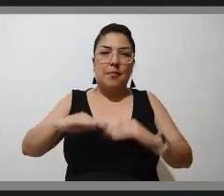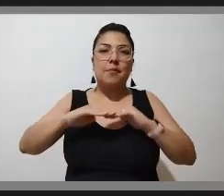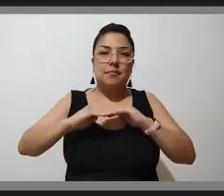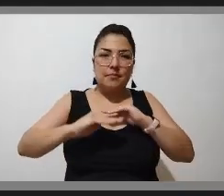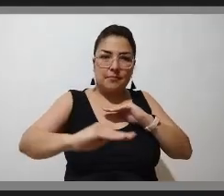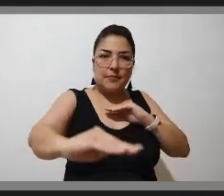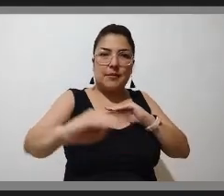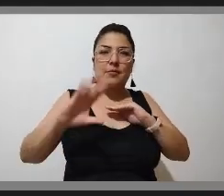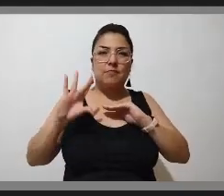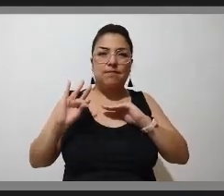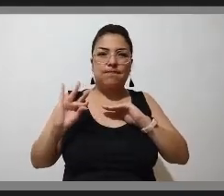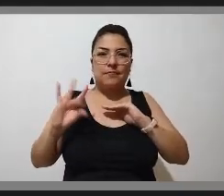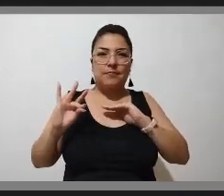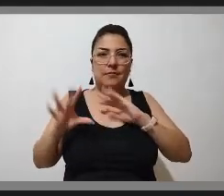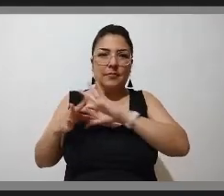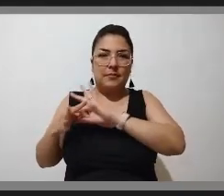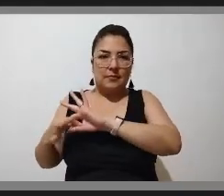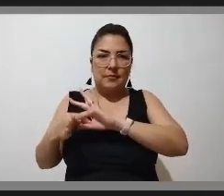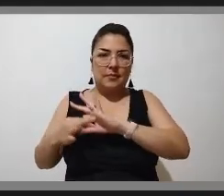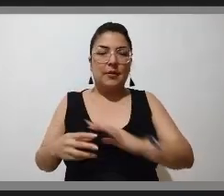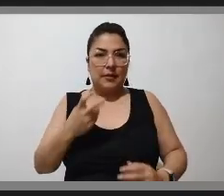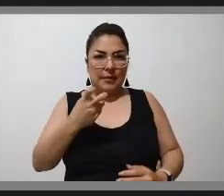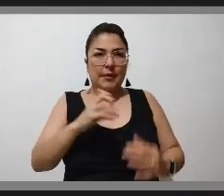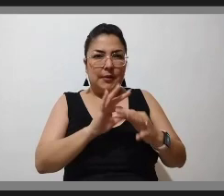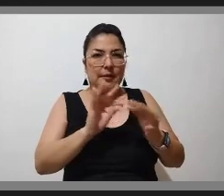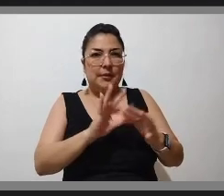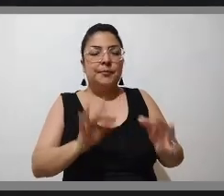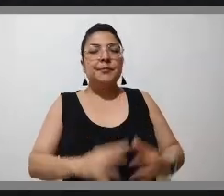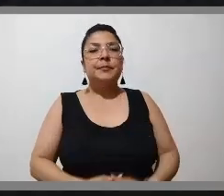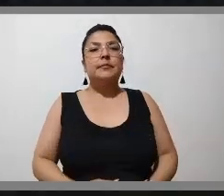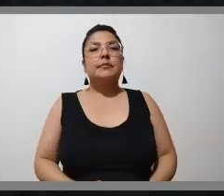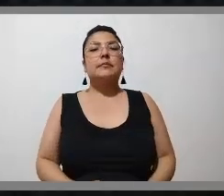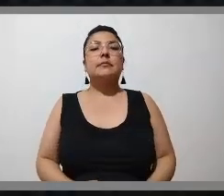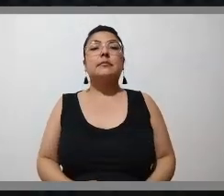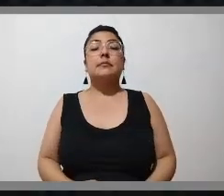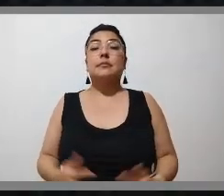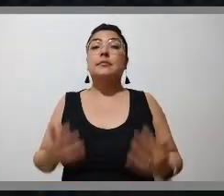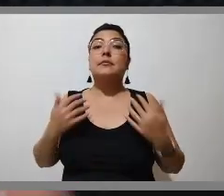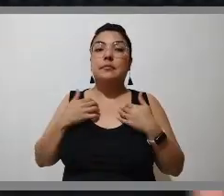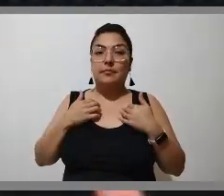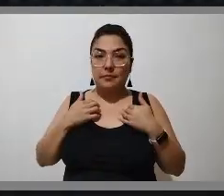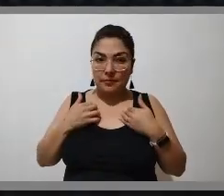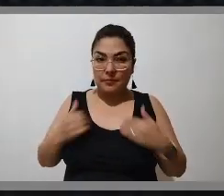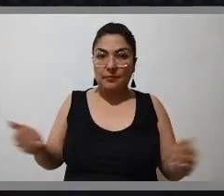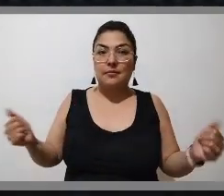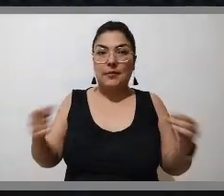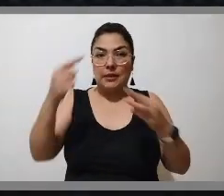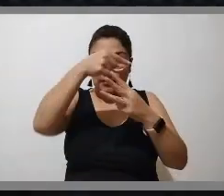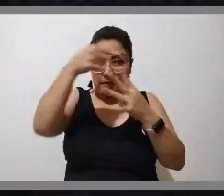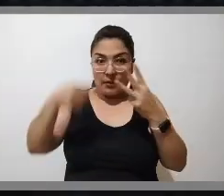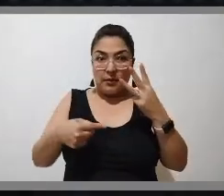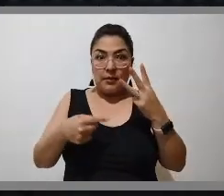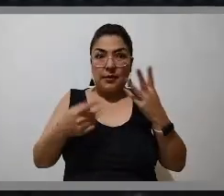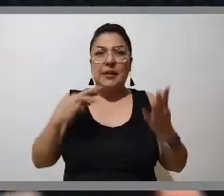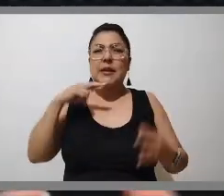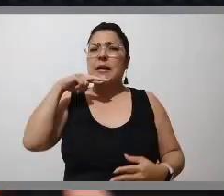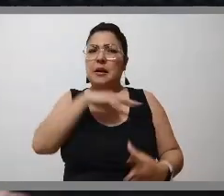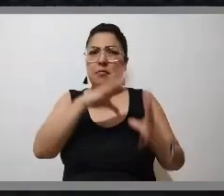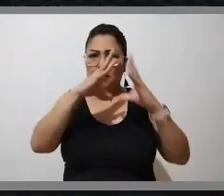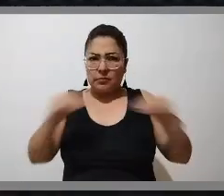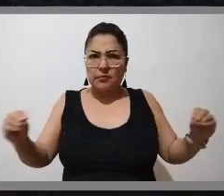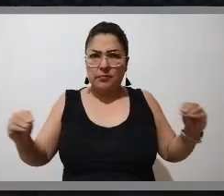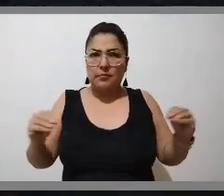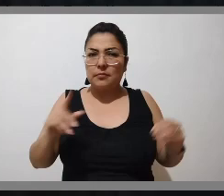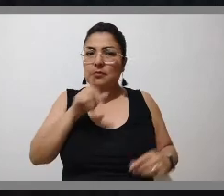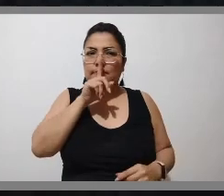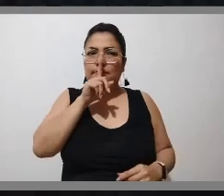los pisos pegajosos. Ahí dejo mi intervención, Alejandra. Consejera, sabemos que esto no desaparece de la noche a la mañana.